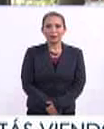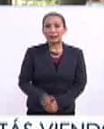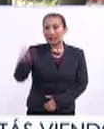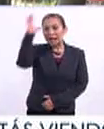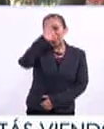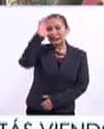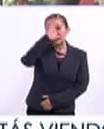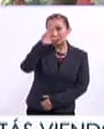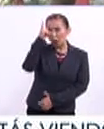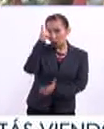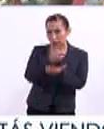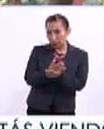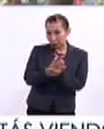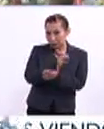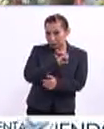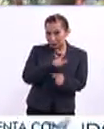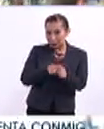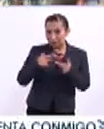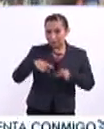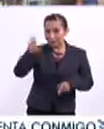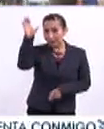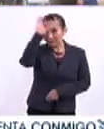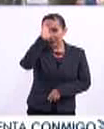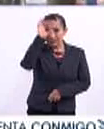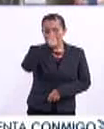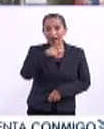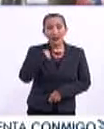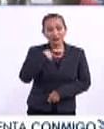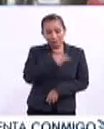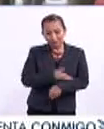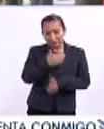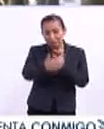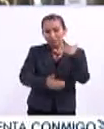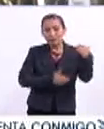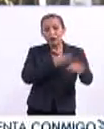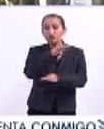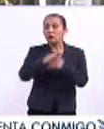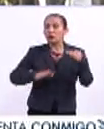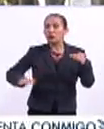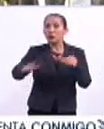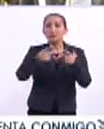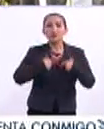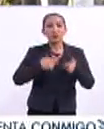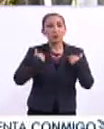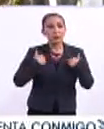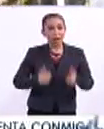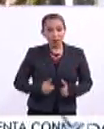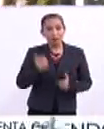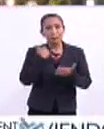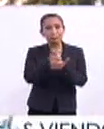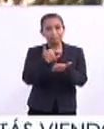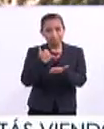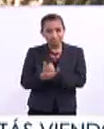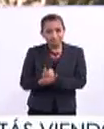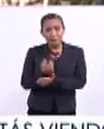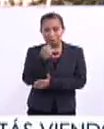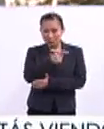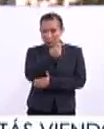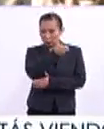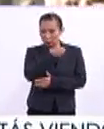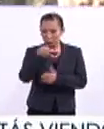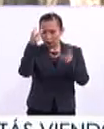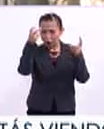La ciencia no es dominio exclusivo de los científicos, es un proceso activo donde todos los humanos participamos. Bajo este